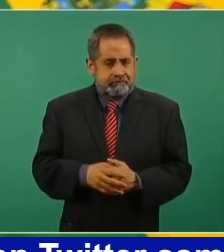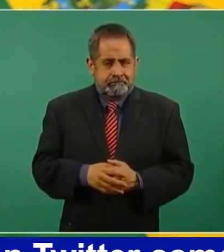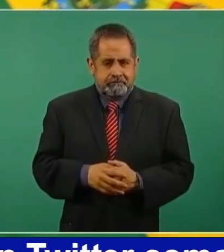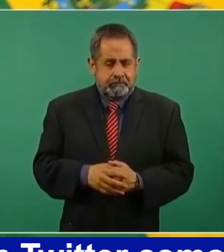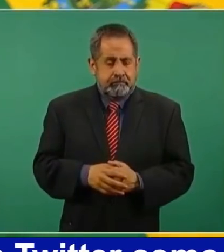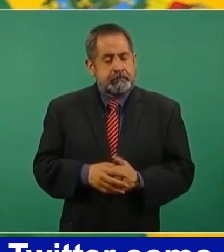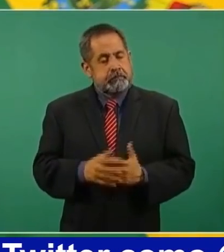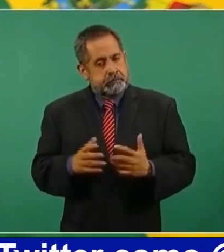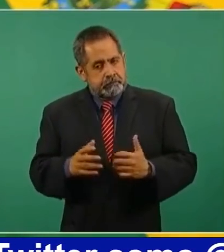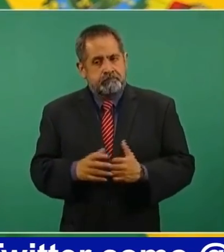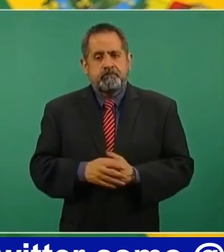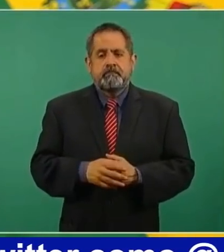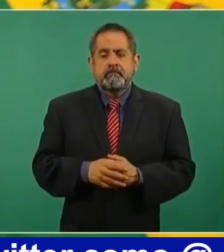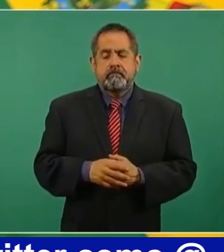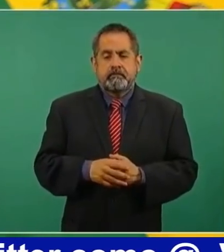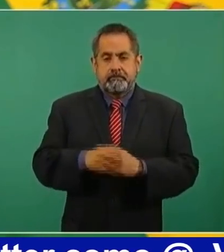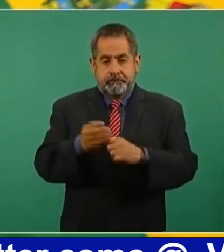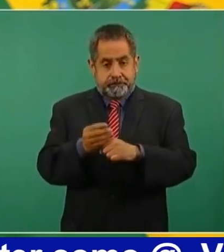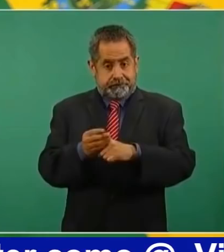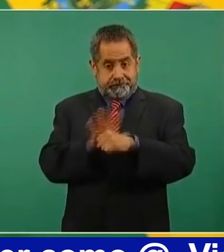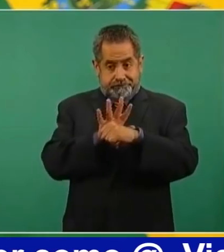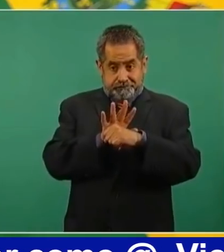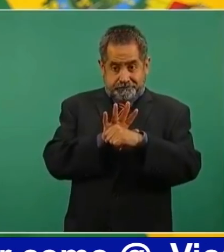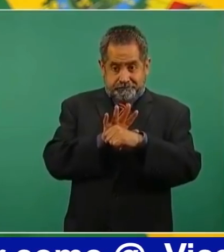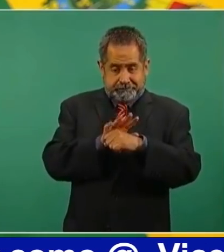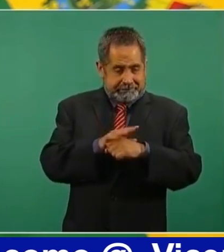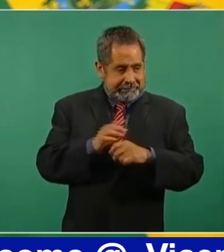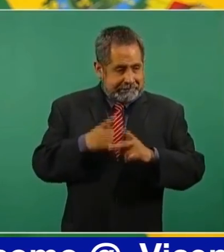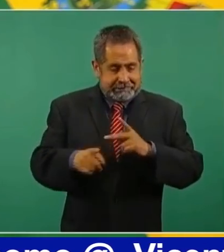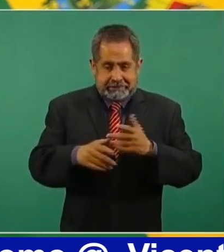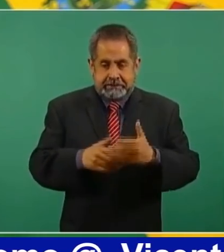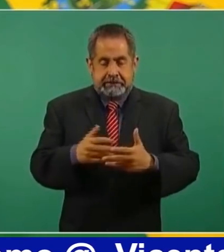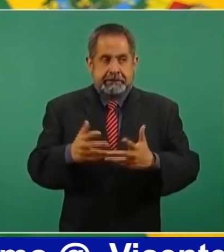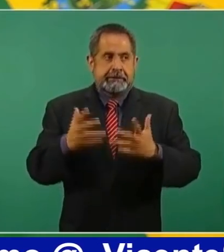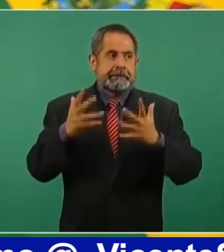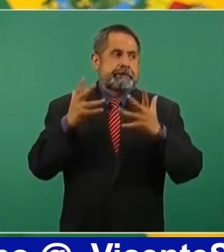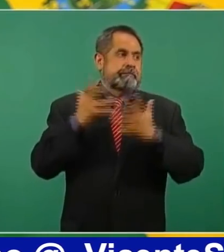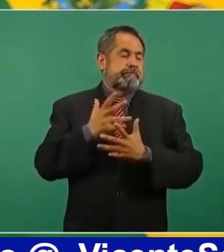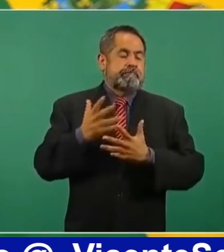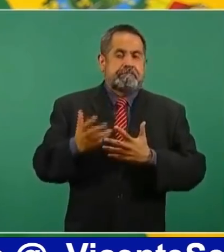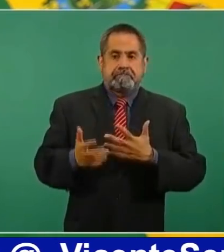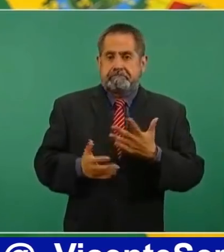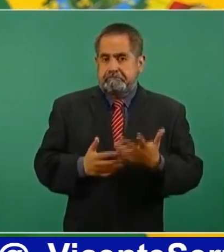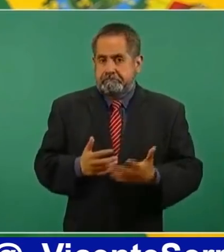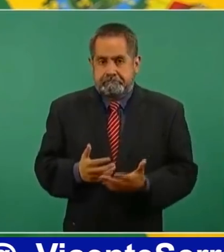llega la pandemia, pues tenemos